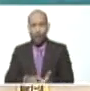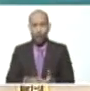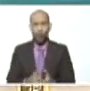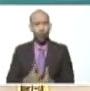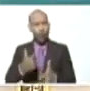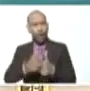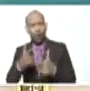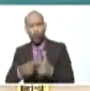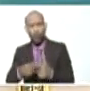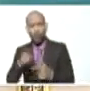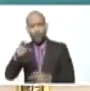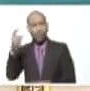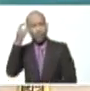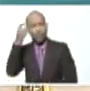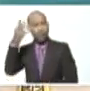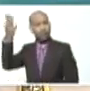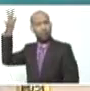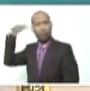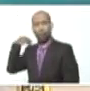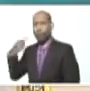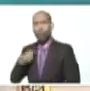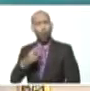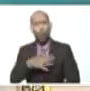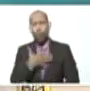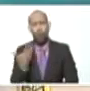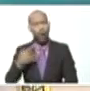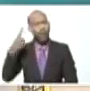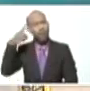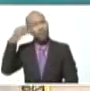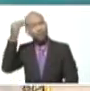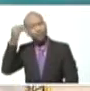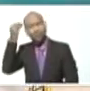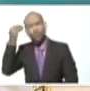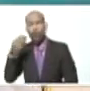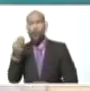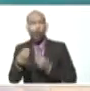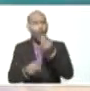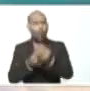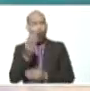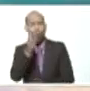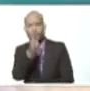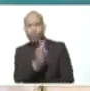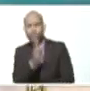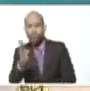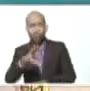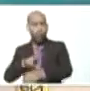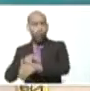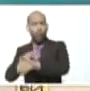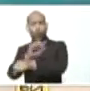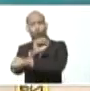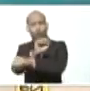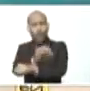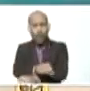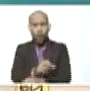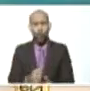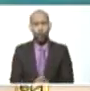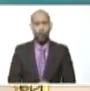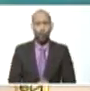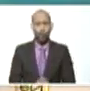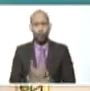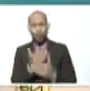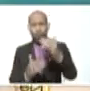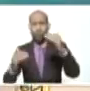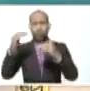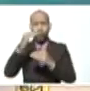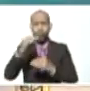Obviamente, en aquel momento no podía imaginarme que la beatificación del doctor José Gregorio iba a ser proclamada